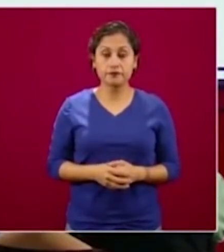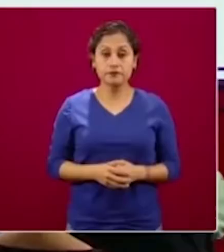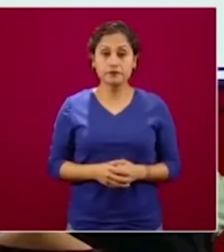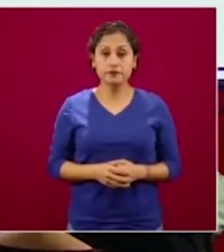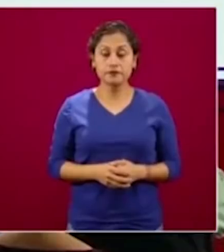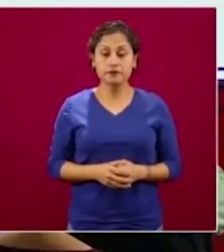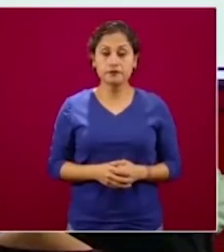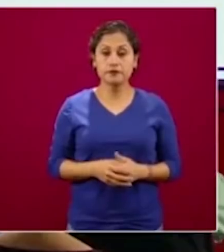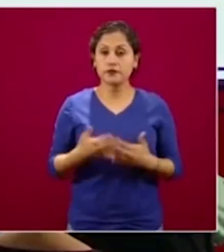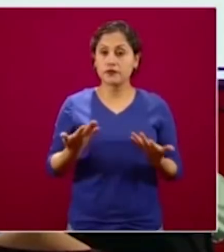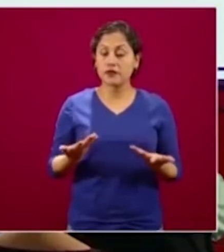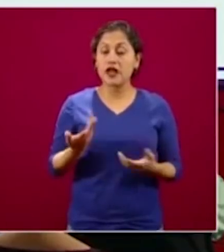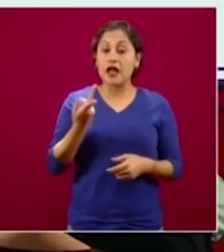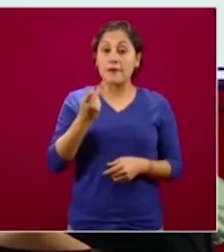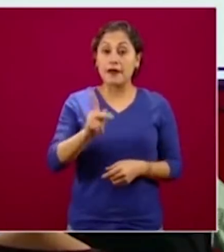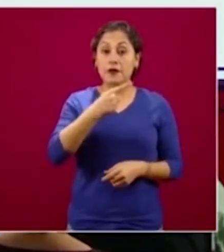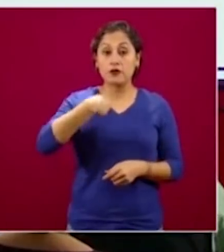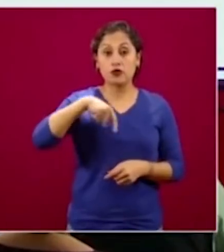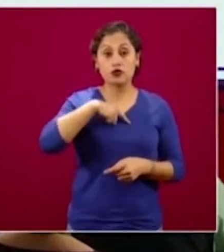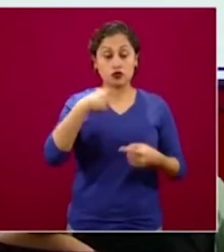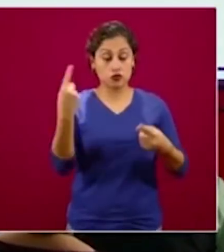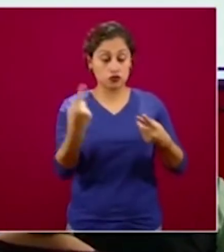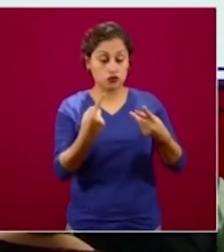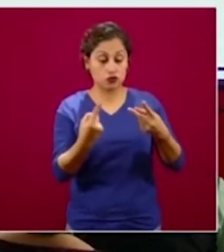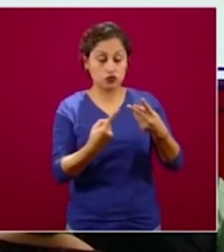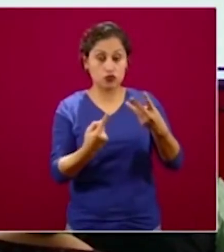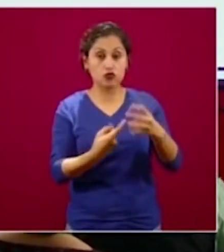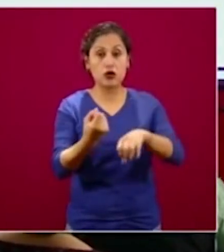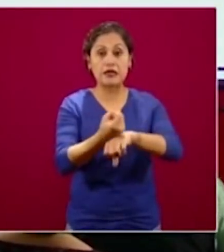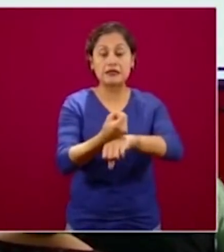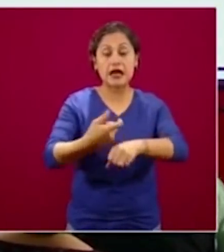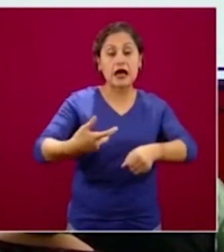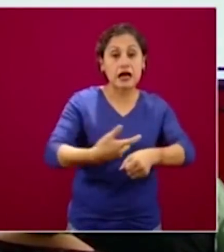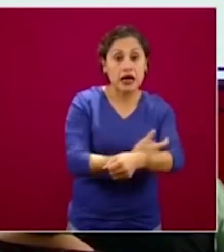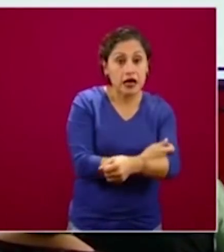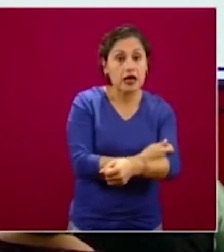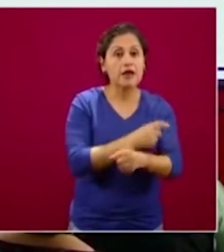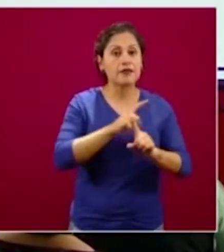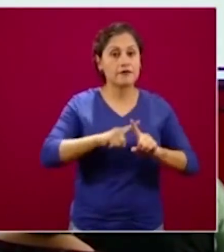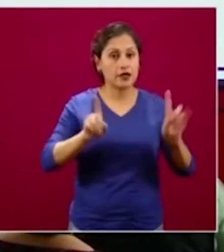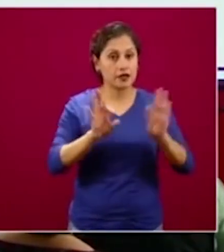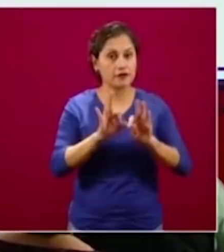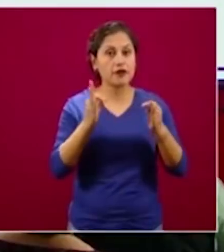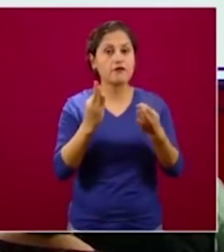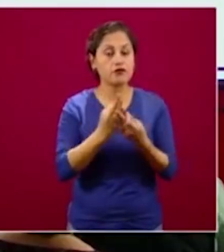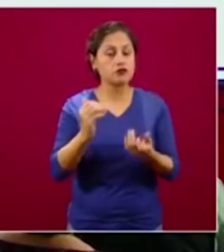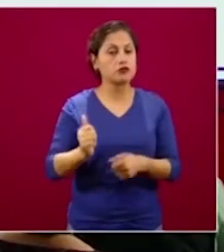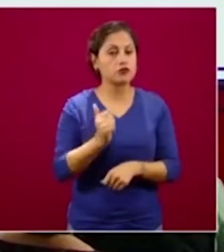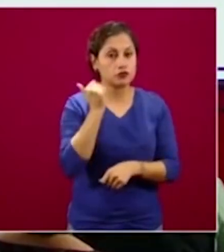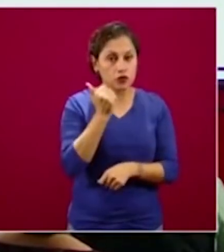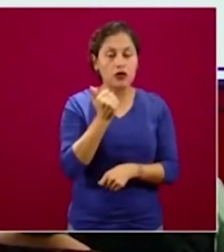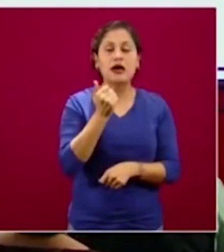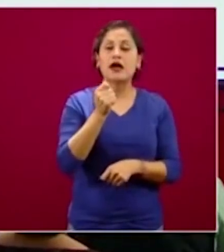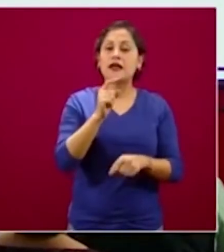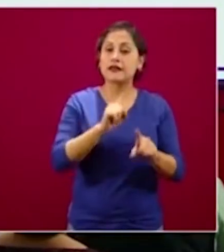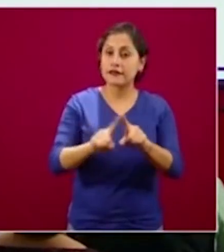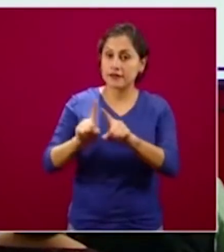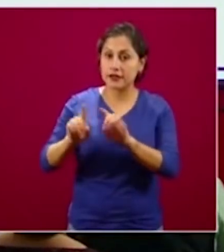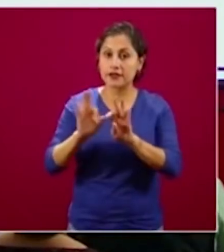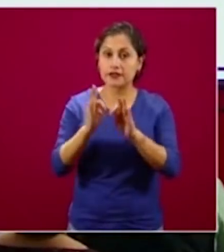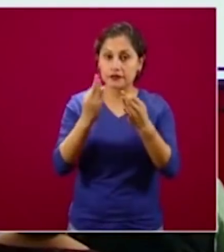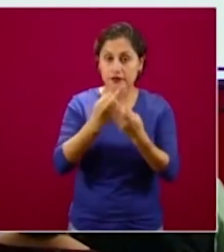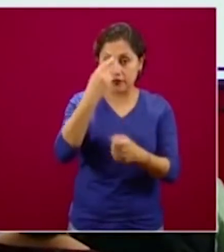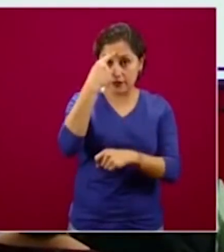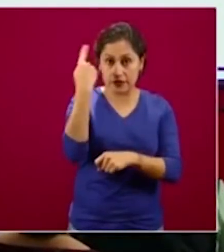Pero aunque estamos optimizando el requerimiento transfusional, estamos optimizando la manera de transfundir, estamos gestionando